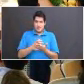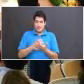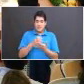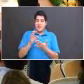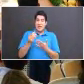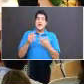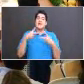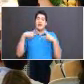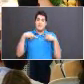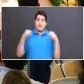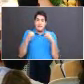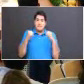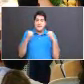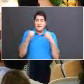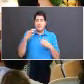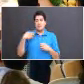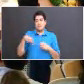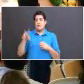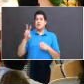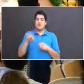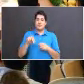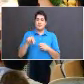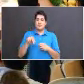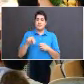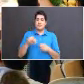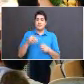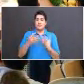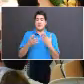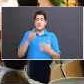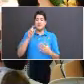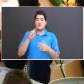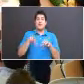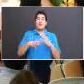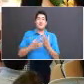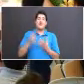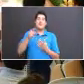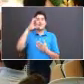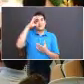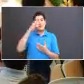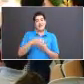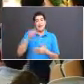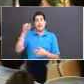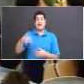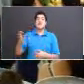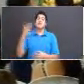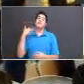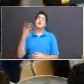que había frío. Así como usted cree ahorita que hay calor.